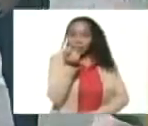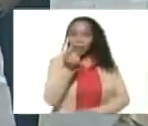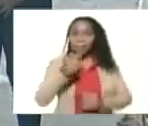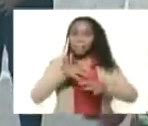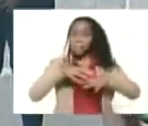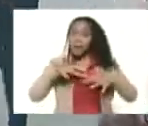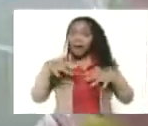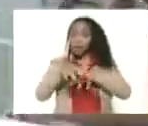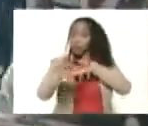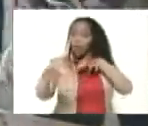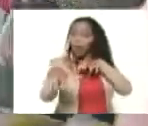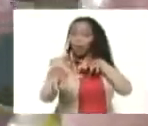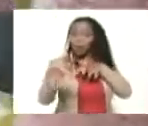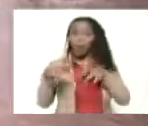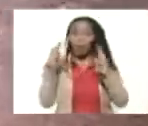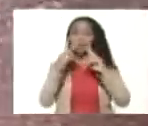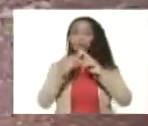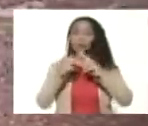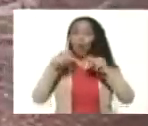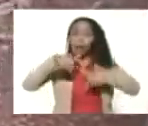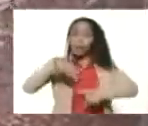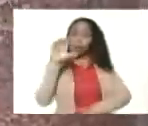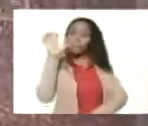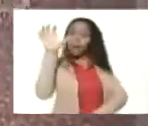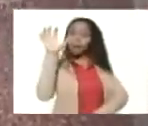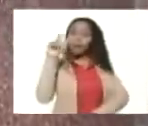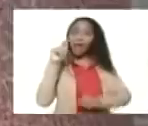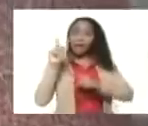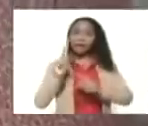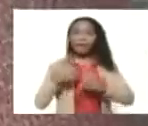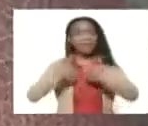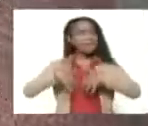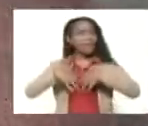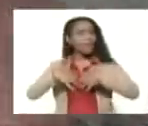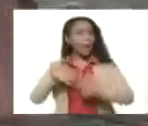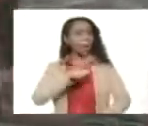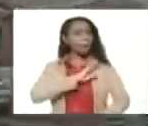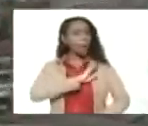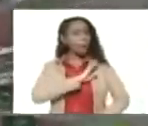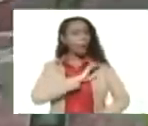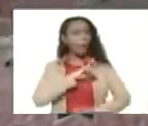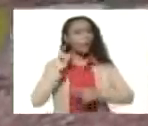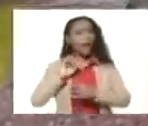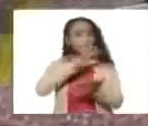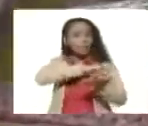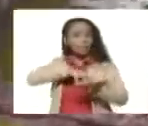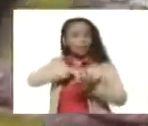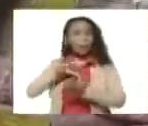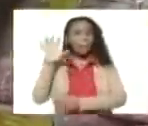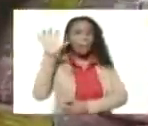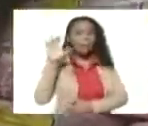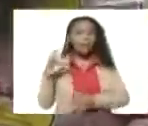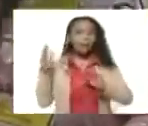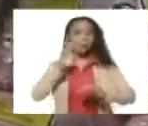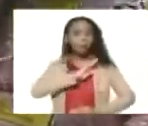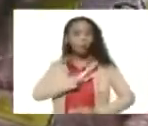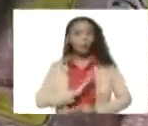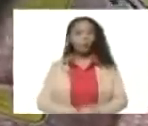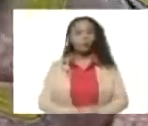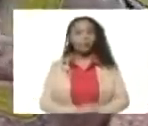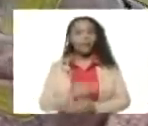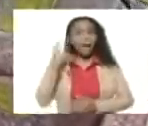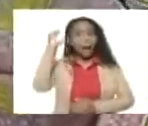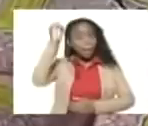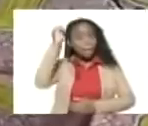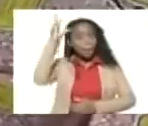mayor conocimiento en el país. Esta es una planta que pertenece al complejo de Agropatria y que tiene la capacidad de